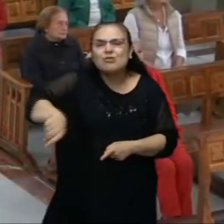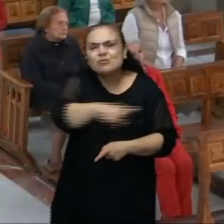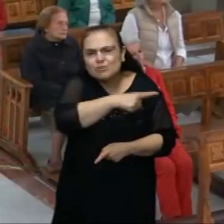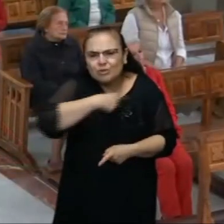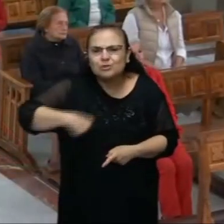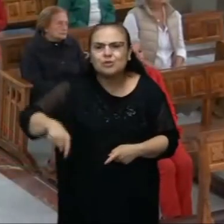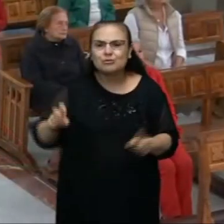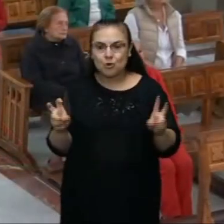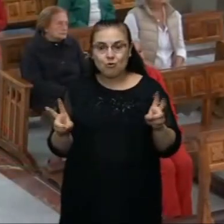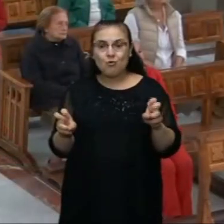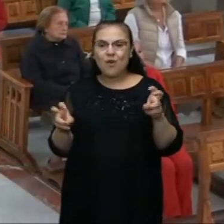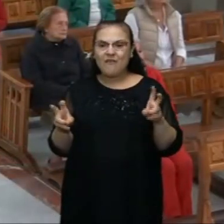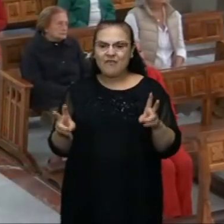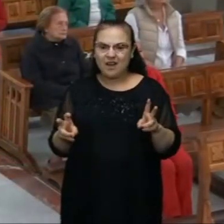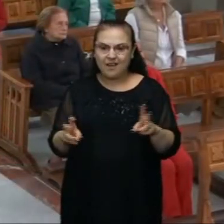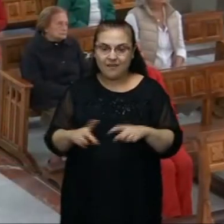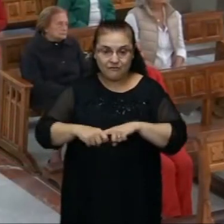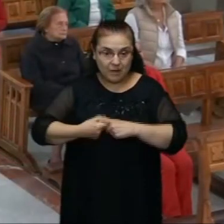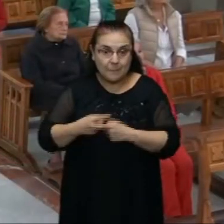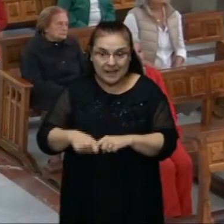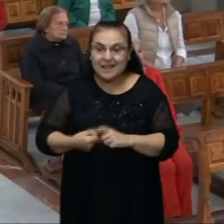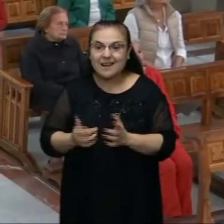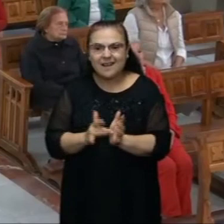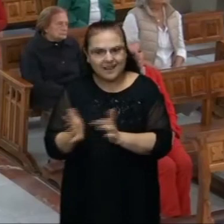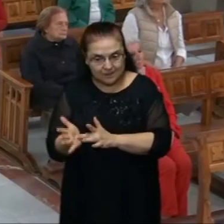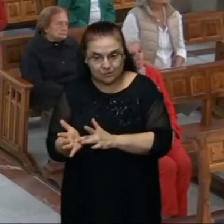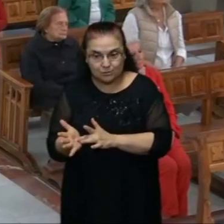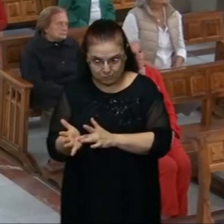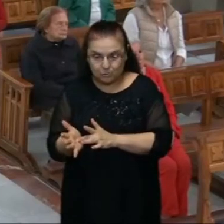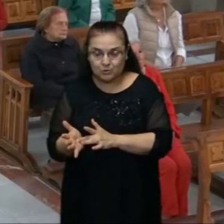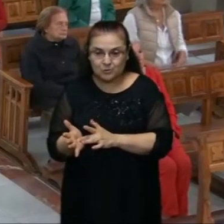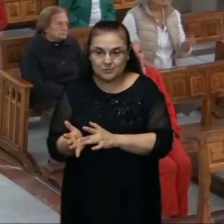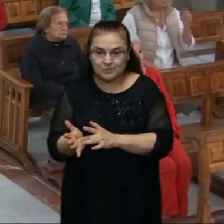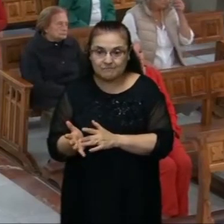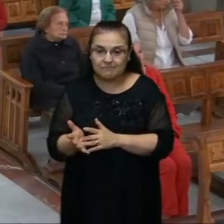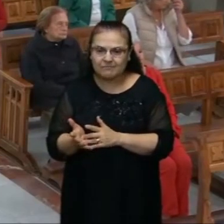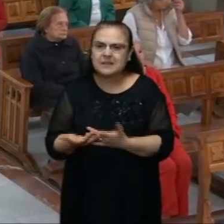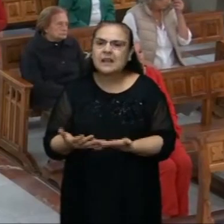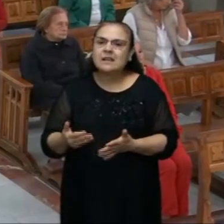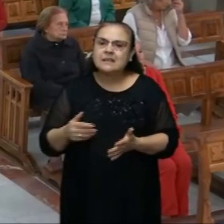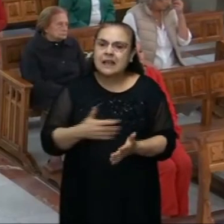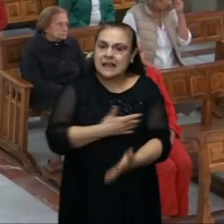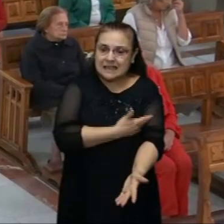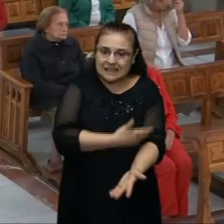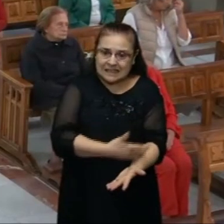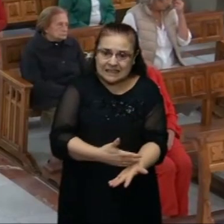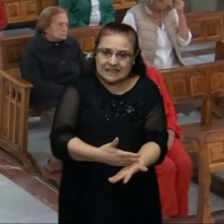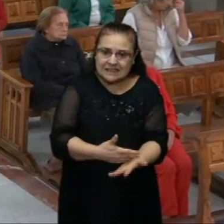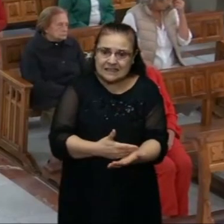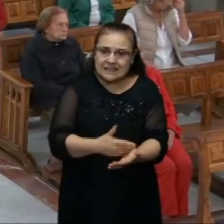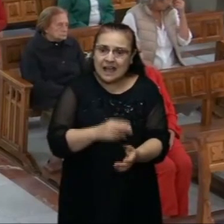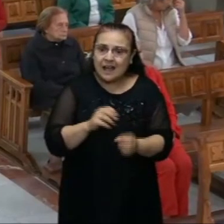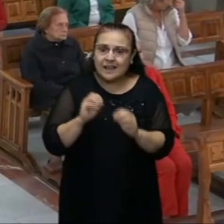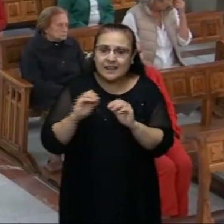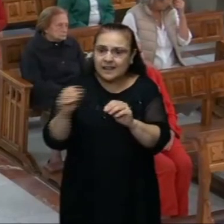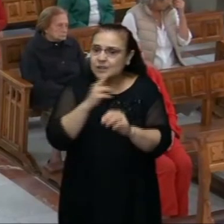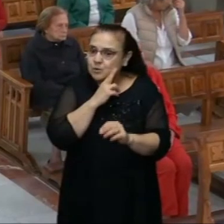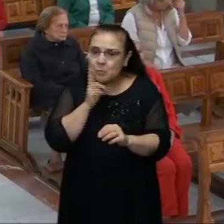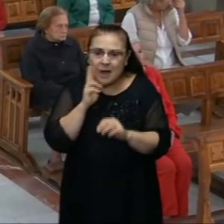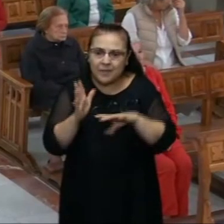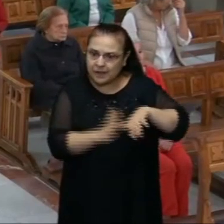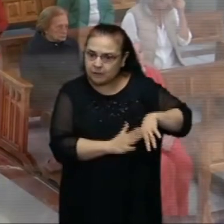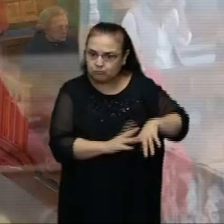Jesús. Él reniega de la sangre de su madre, no, ni de ninguna